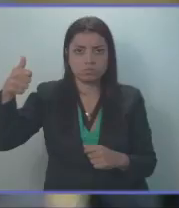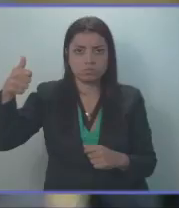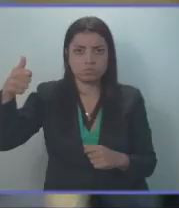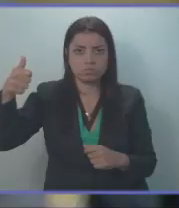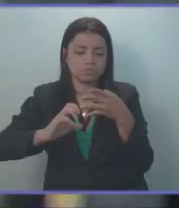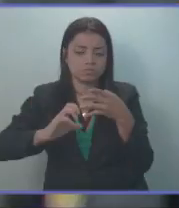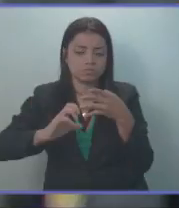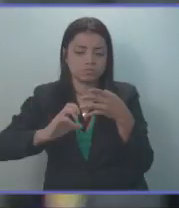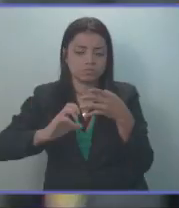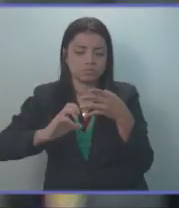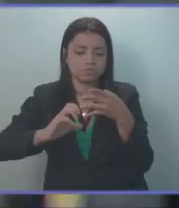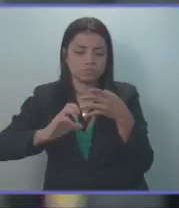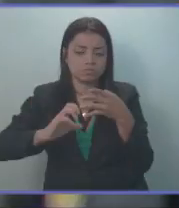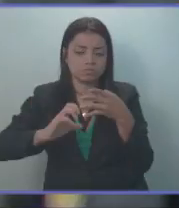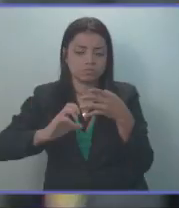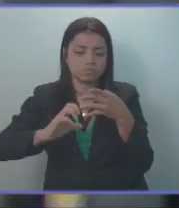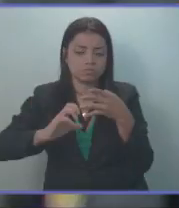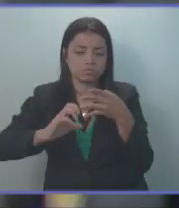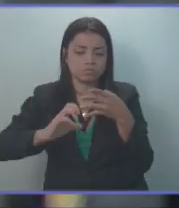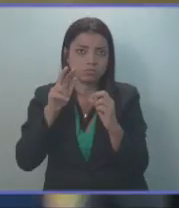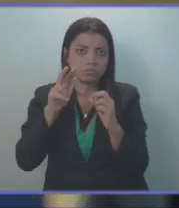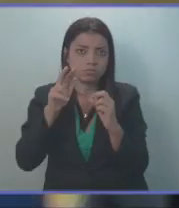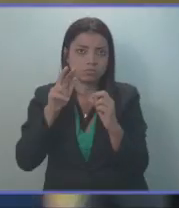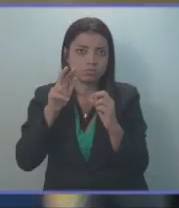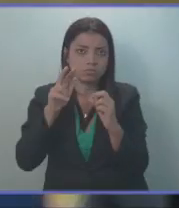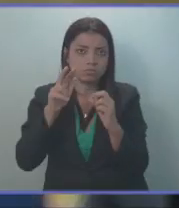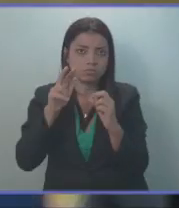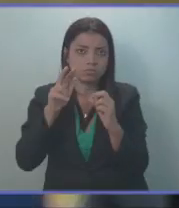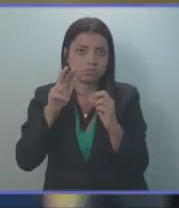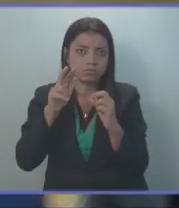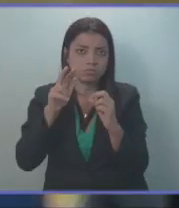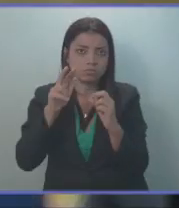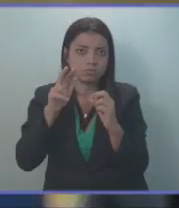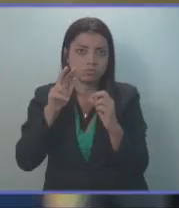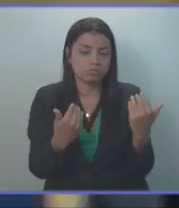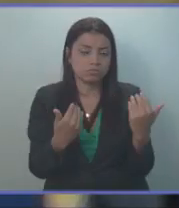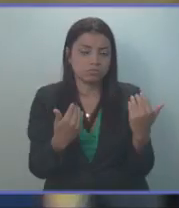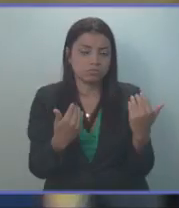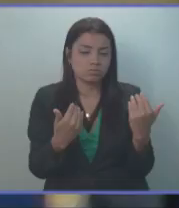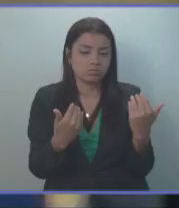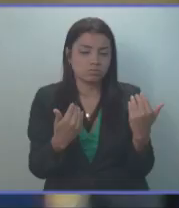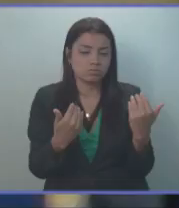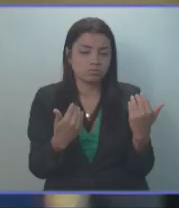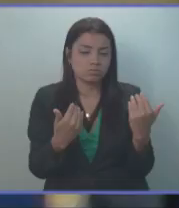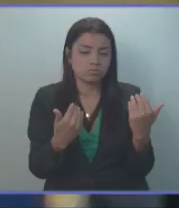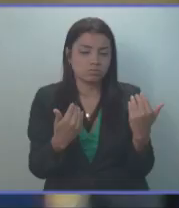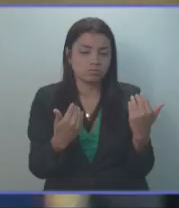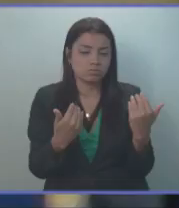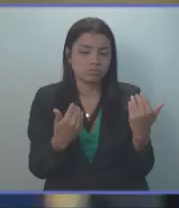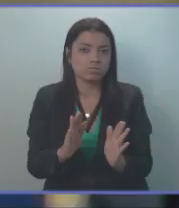que le confía el artículo 137, en ejercicio de los mecanismos de control